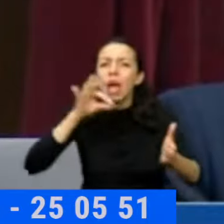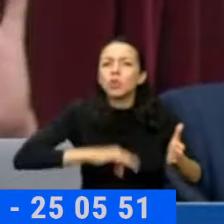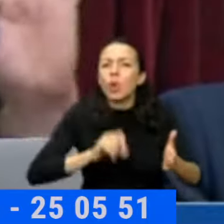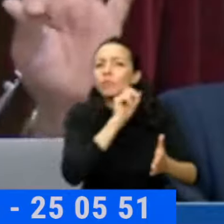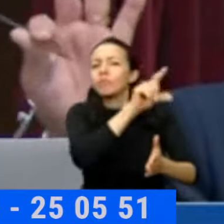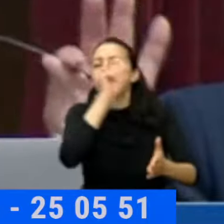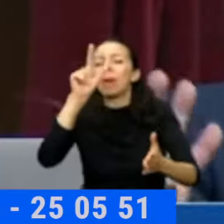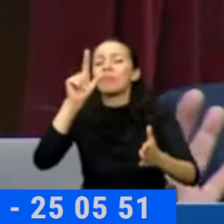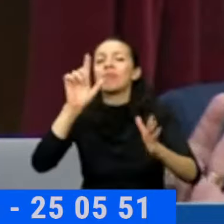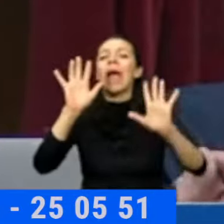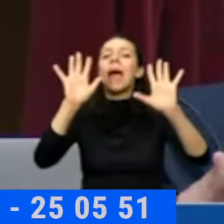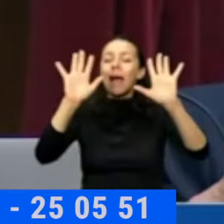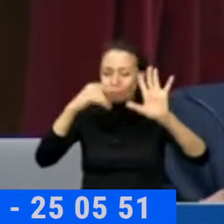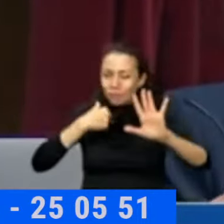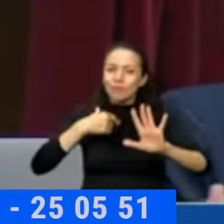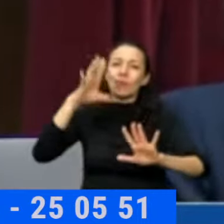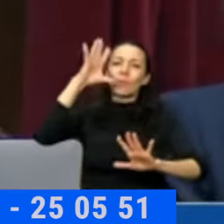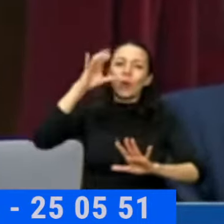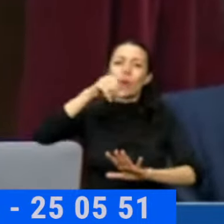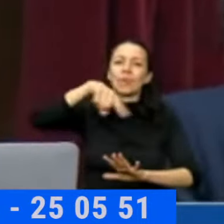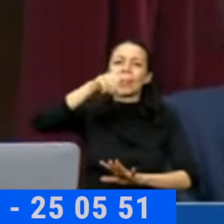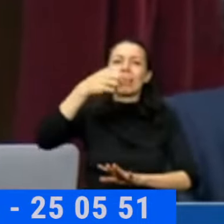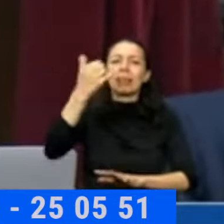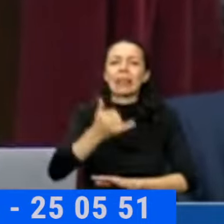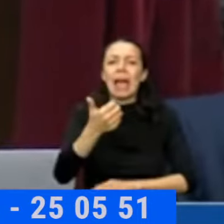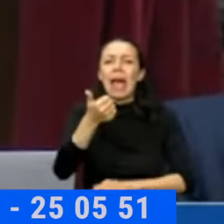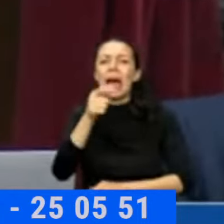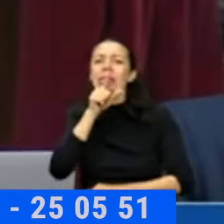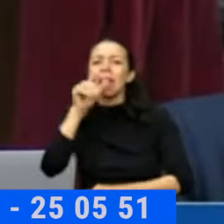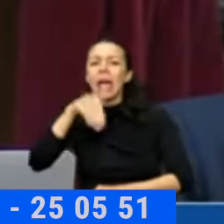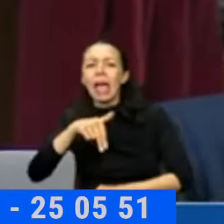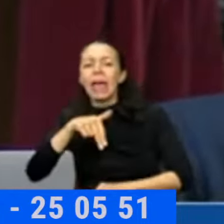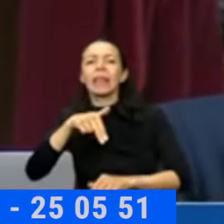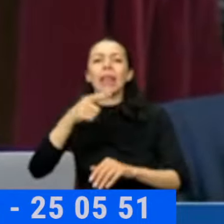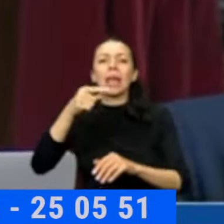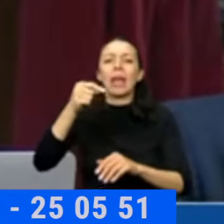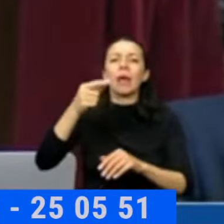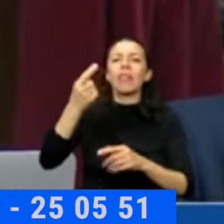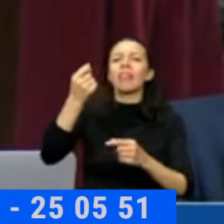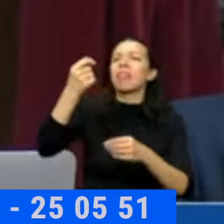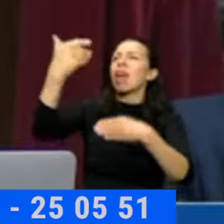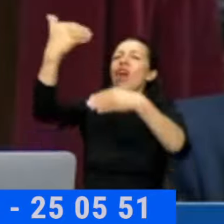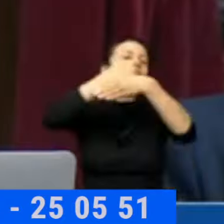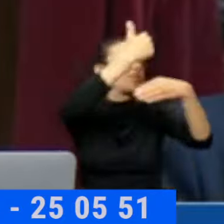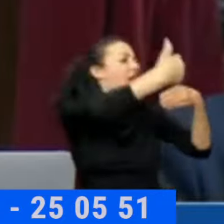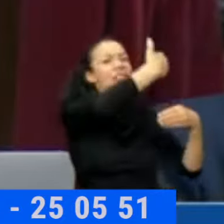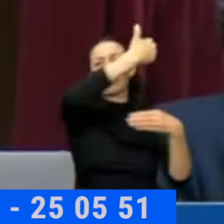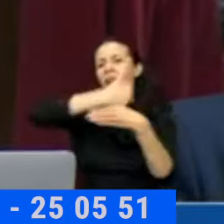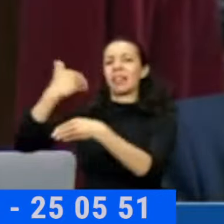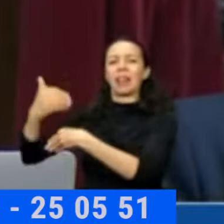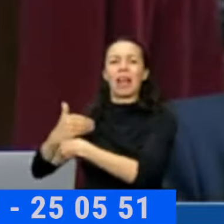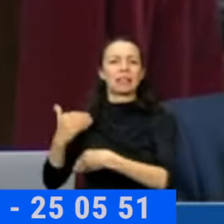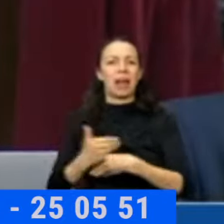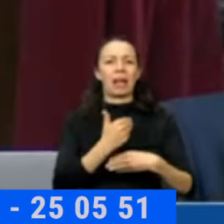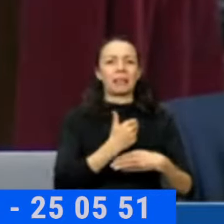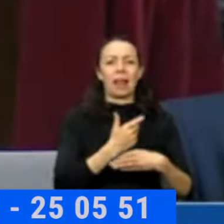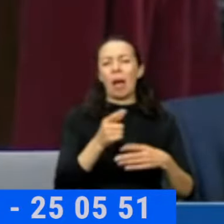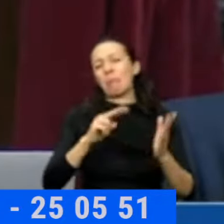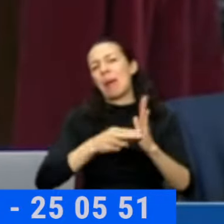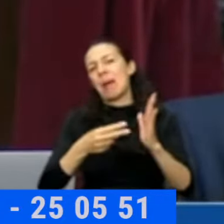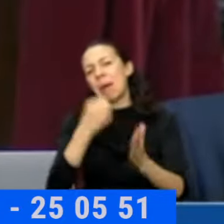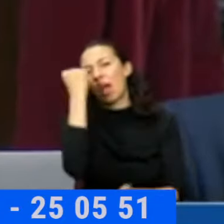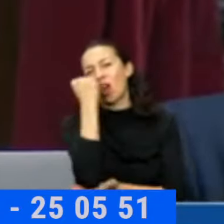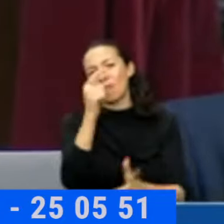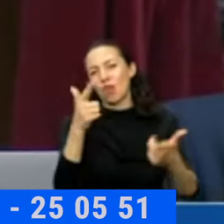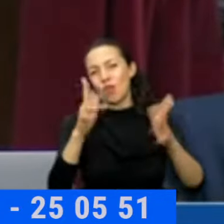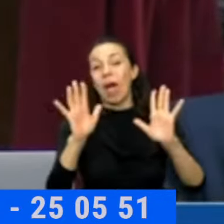la verdad que a mí escucharla a ellos, y perdón si no soy un poco empático en mi exposición, pero escucharla a ella a veces me causa risa, decir lo